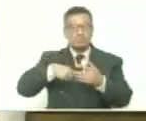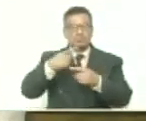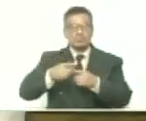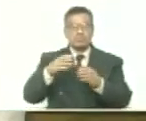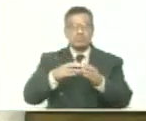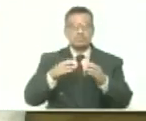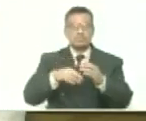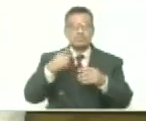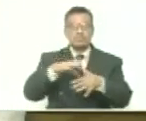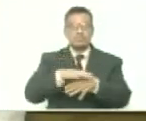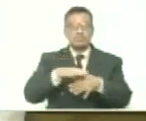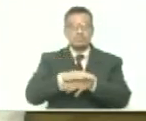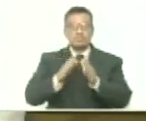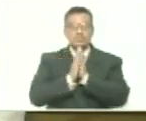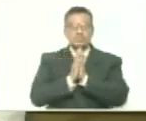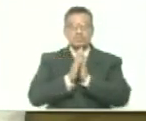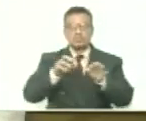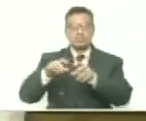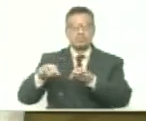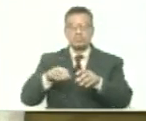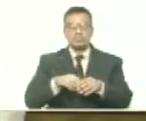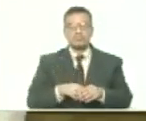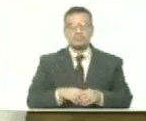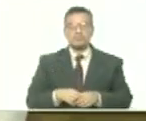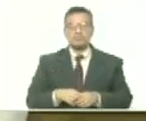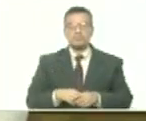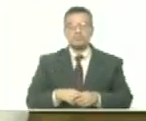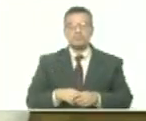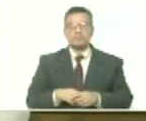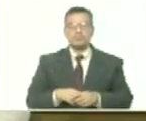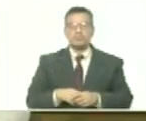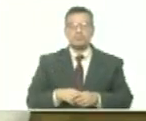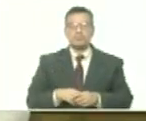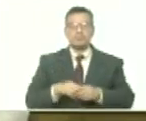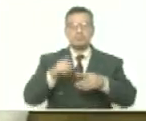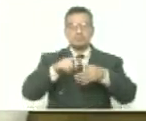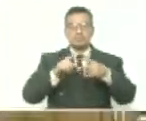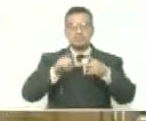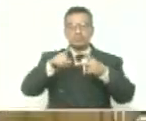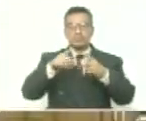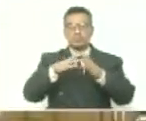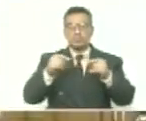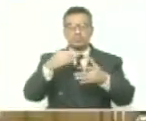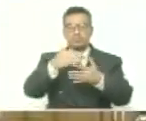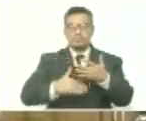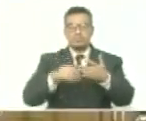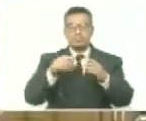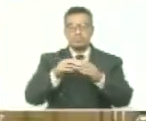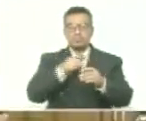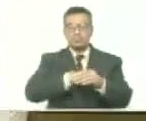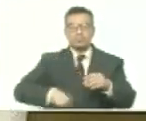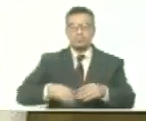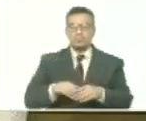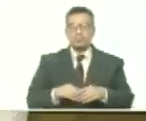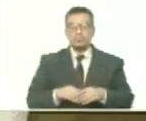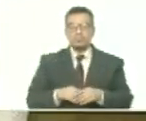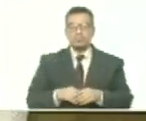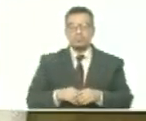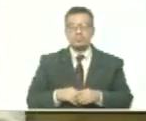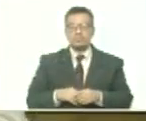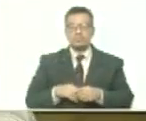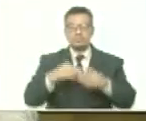ordinaria del próximo día martes. Por favor, secretario. En cuenta, presidente. Siguiente punto. Es todo de la cuenta, presidente. Voy a abrir